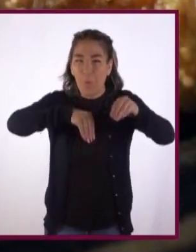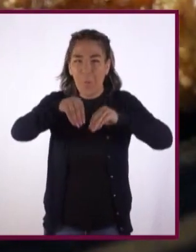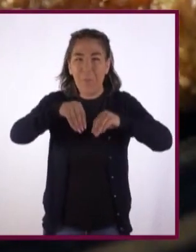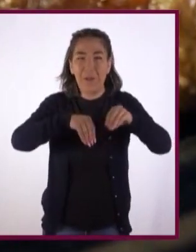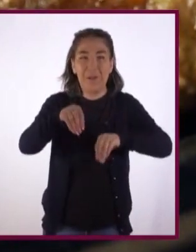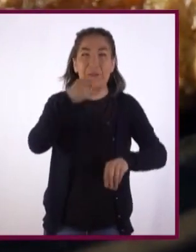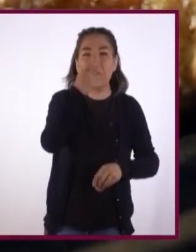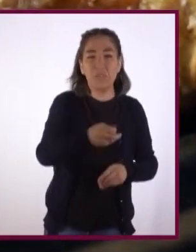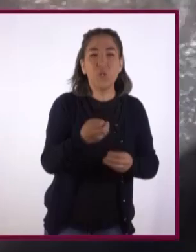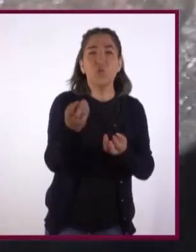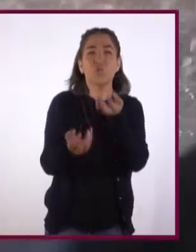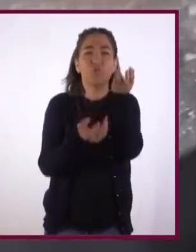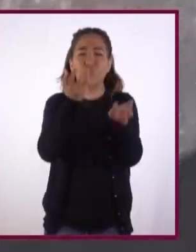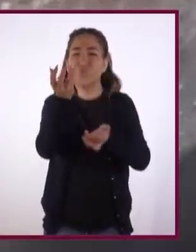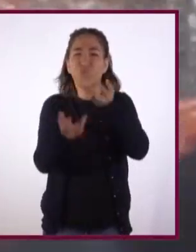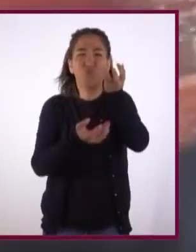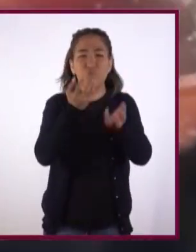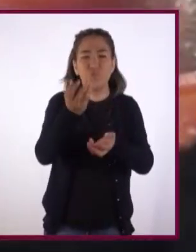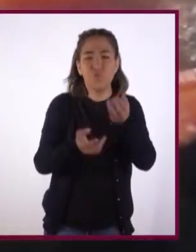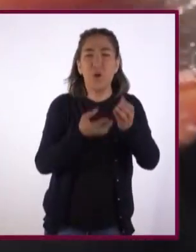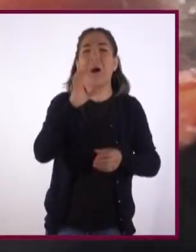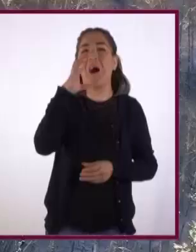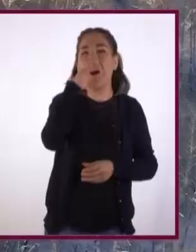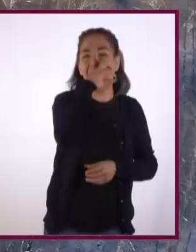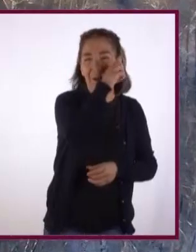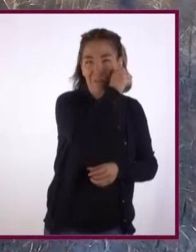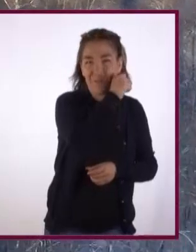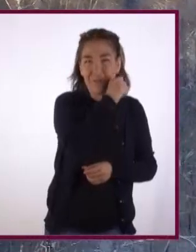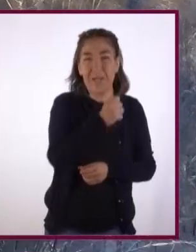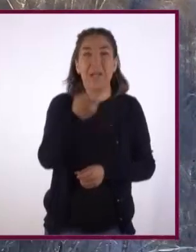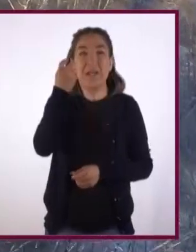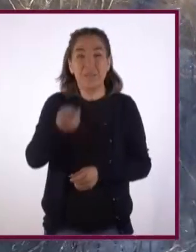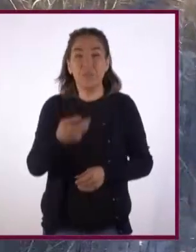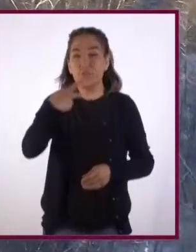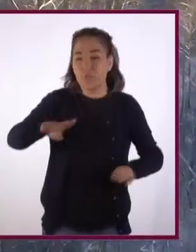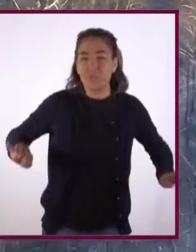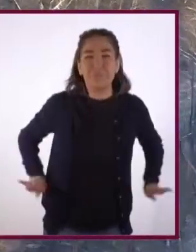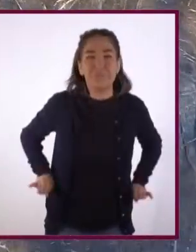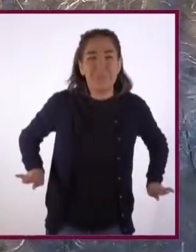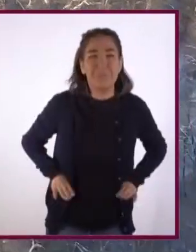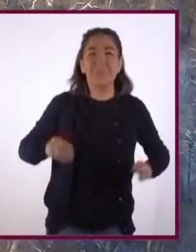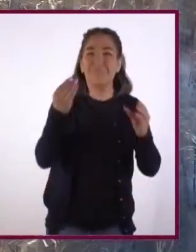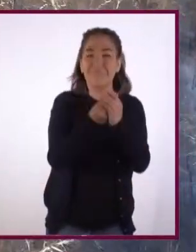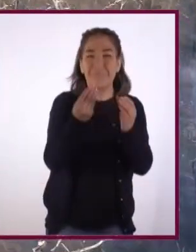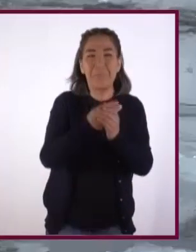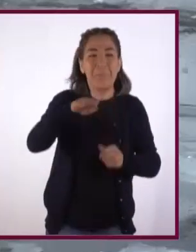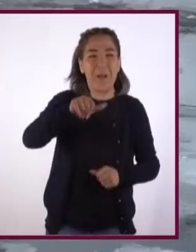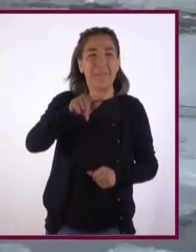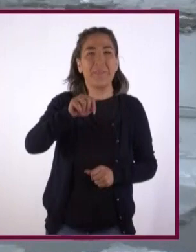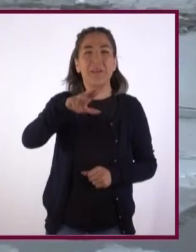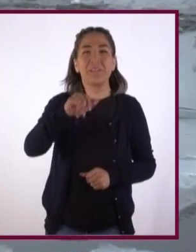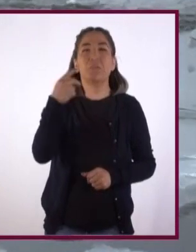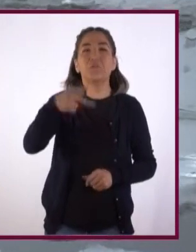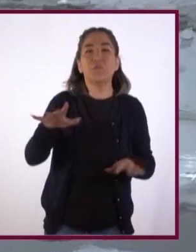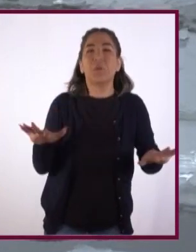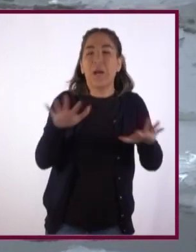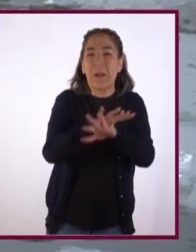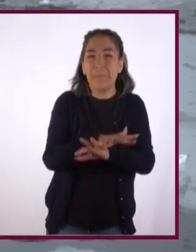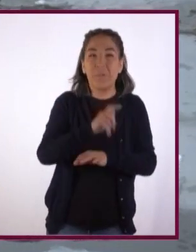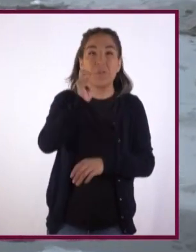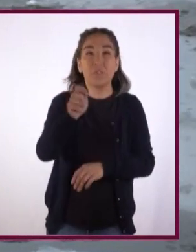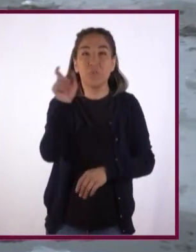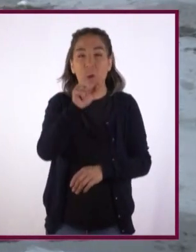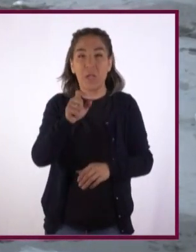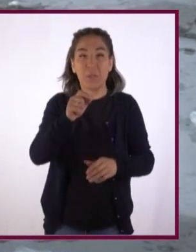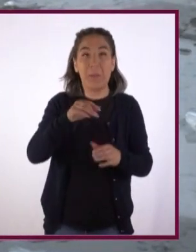maleabilidad y su punto de ebullición o fusión. Sabemos que las propiedades de la materia sufren cambios importantes cuando se